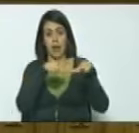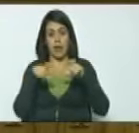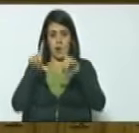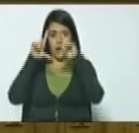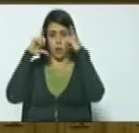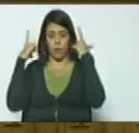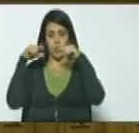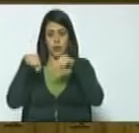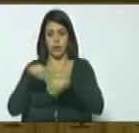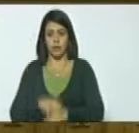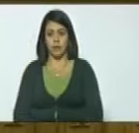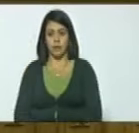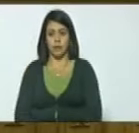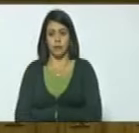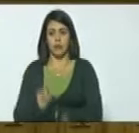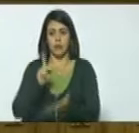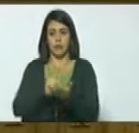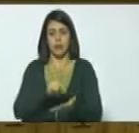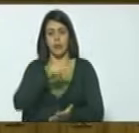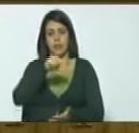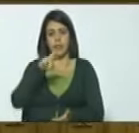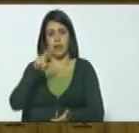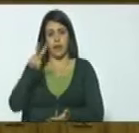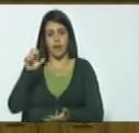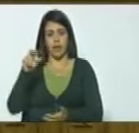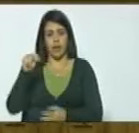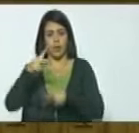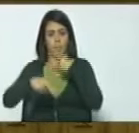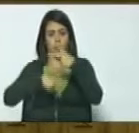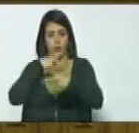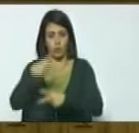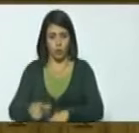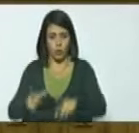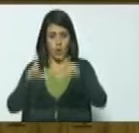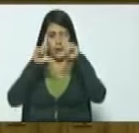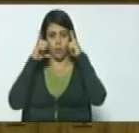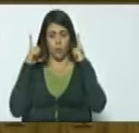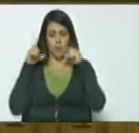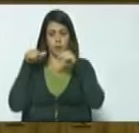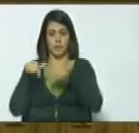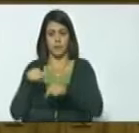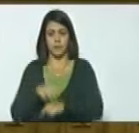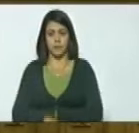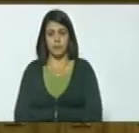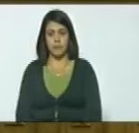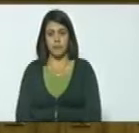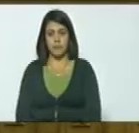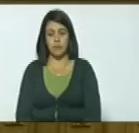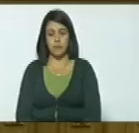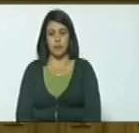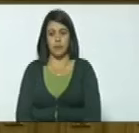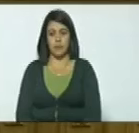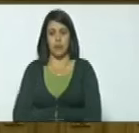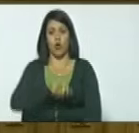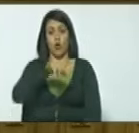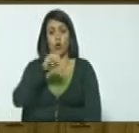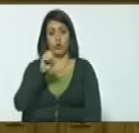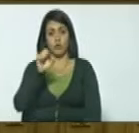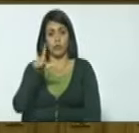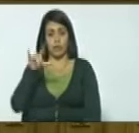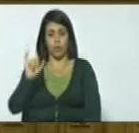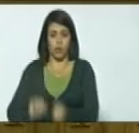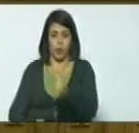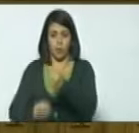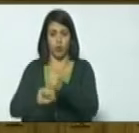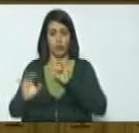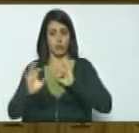Guaira. Atilano Hidalgo Narváez, productor general de Tiburones de La Guaira, de Tiburones TV. Y José Luis Gómez,